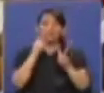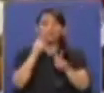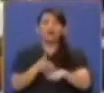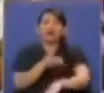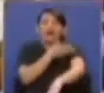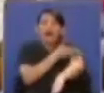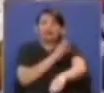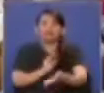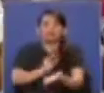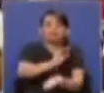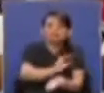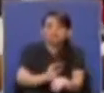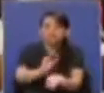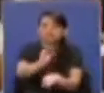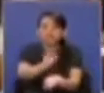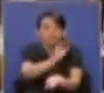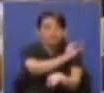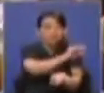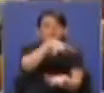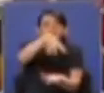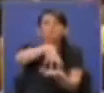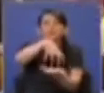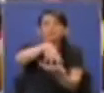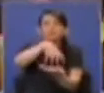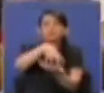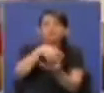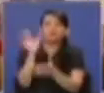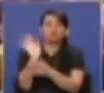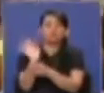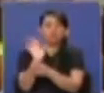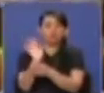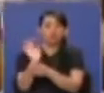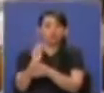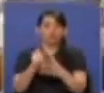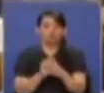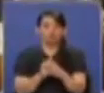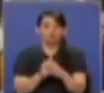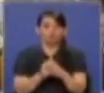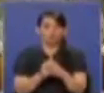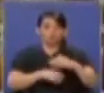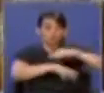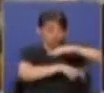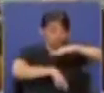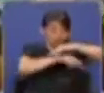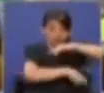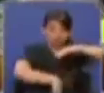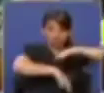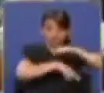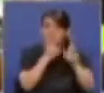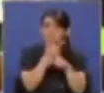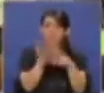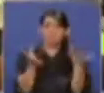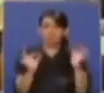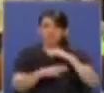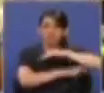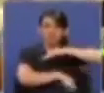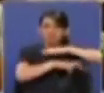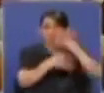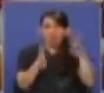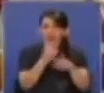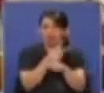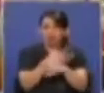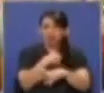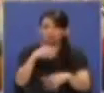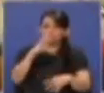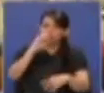de regalías en la provincia de Zamora Chinchipe, por cobre que todavía no se produce. Y con esos recursos hemos